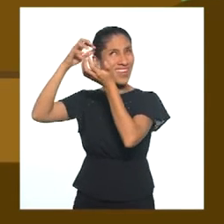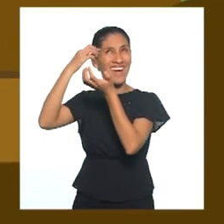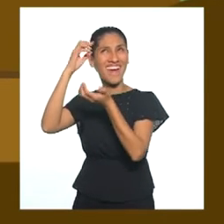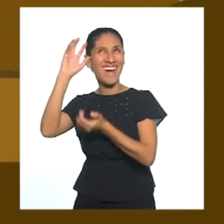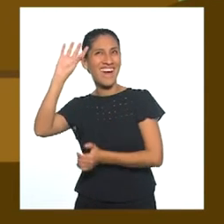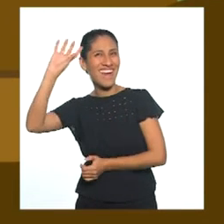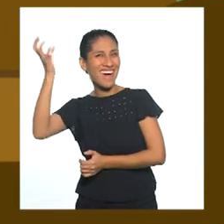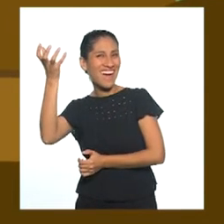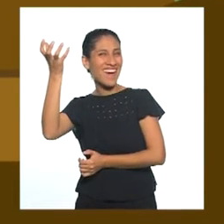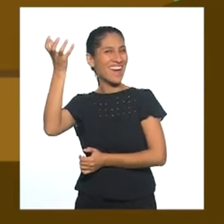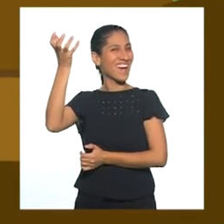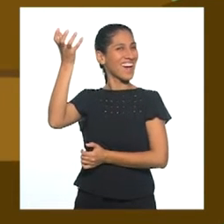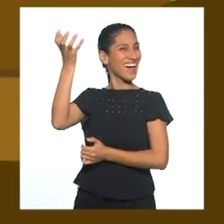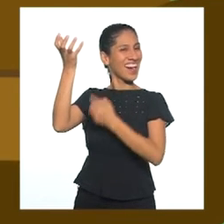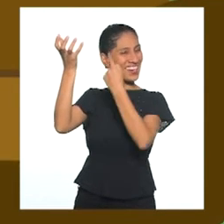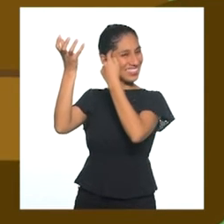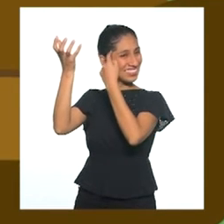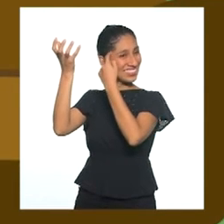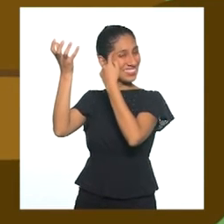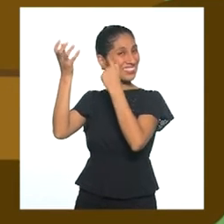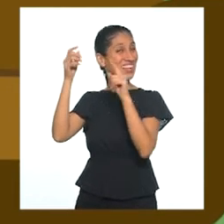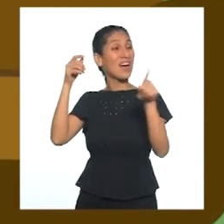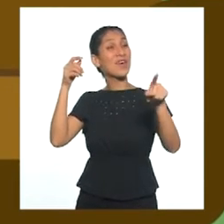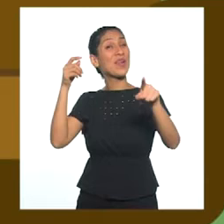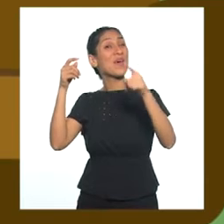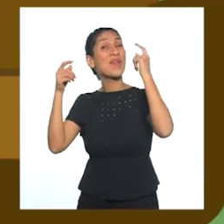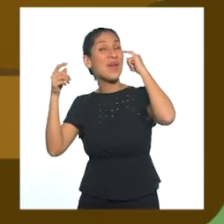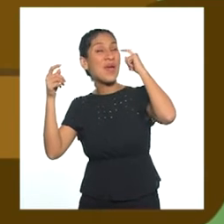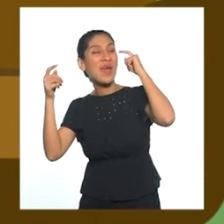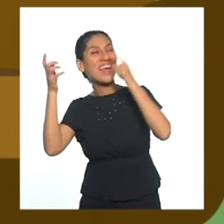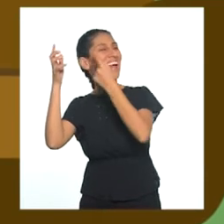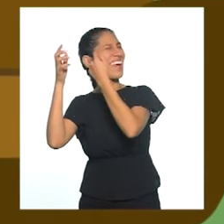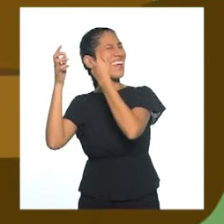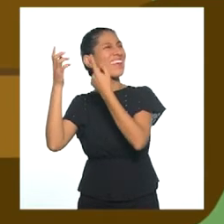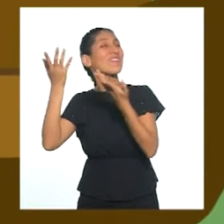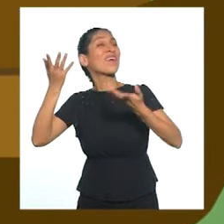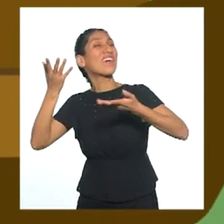tenían que adivinar. ¡Qué objeto era!